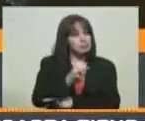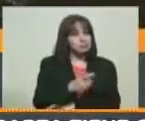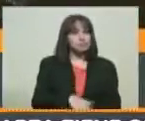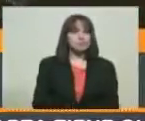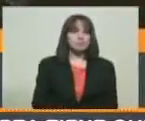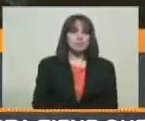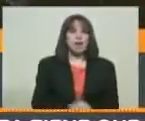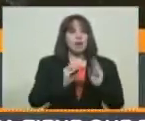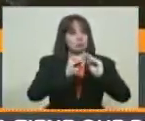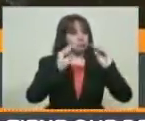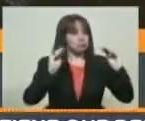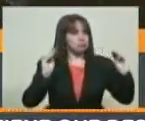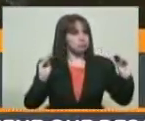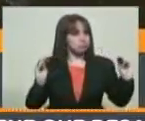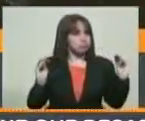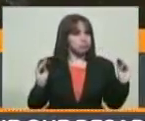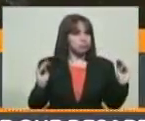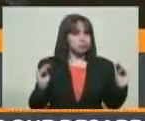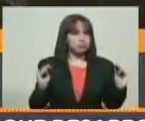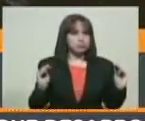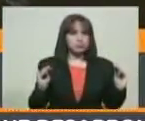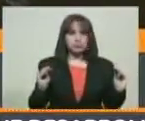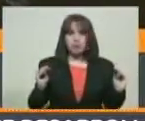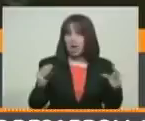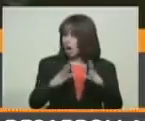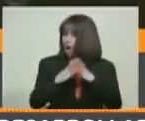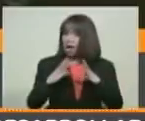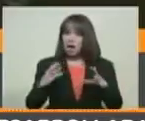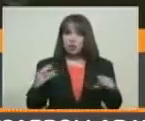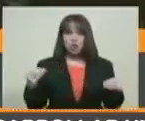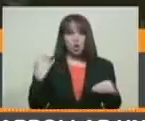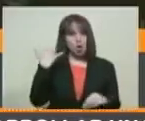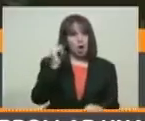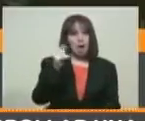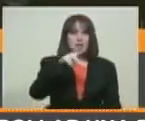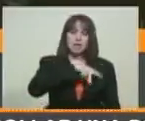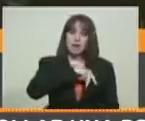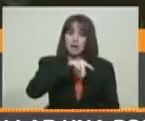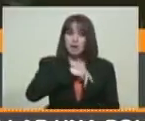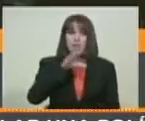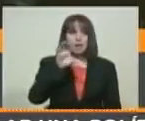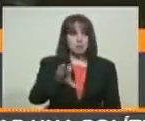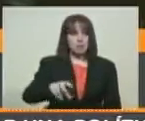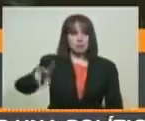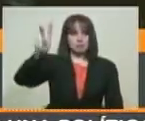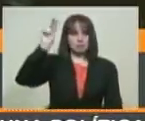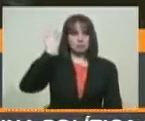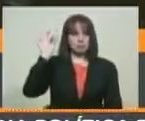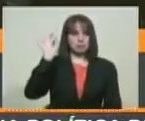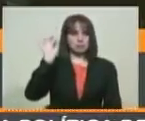Yo le digo a todos los que tienen carné de la patria, pelen por el carné.